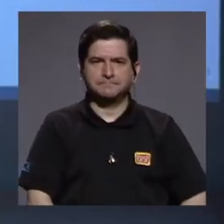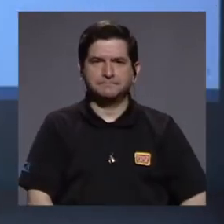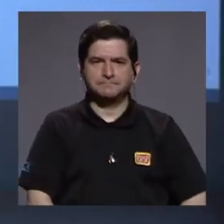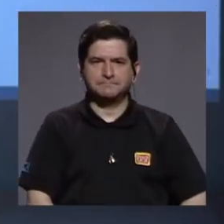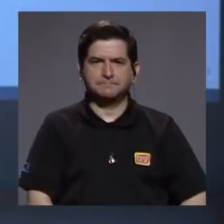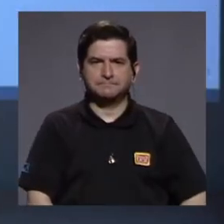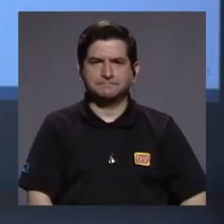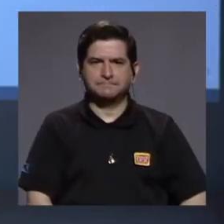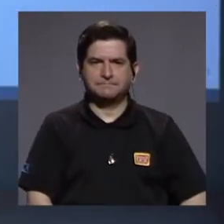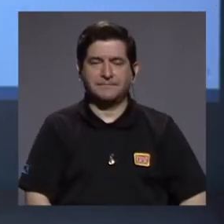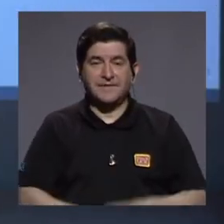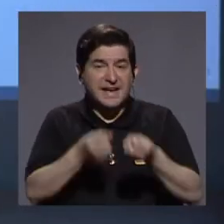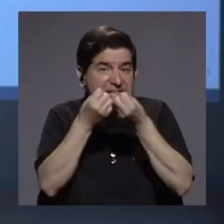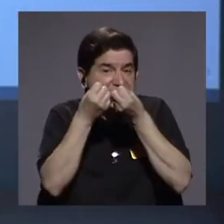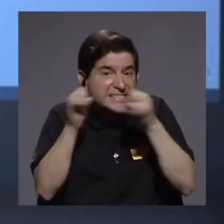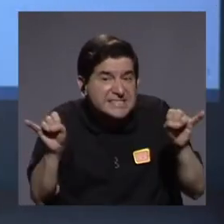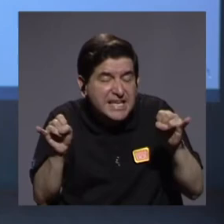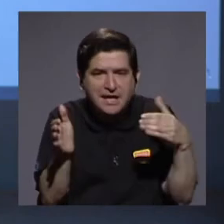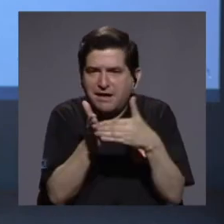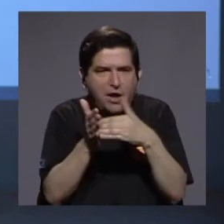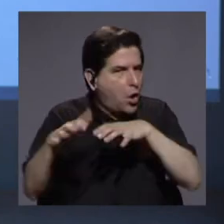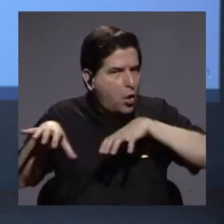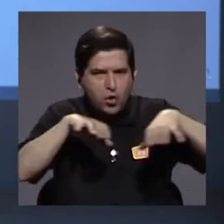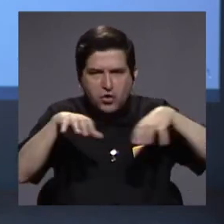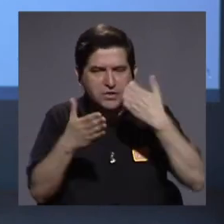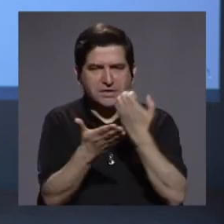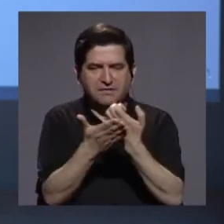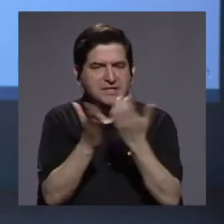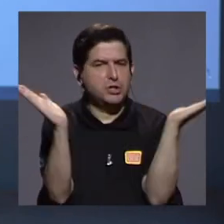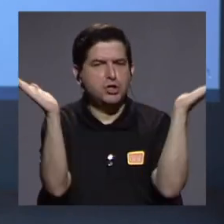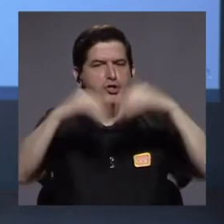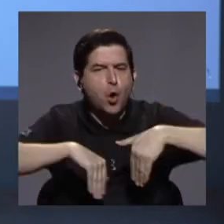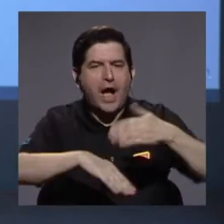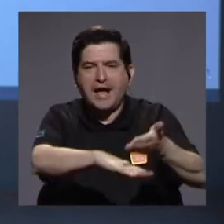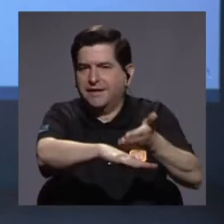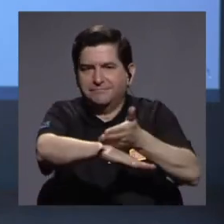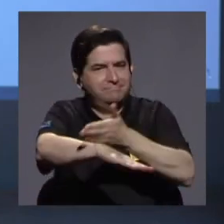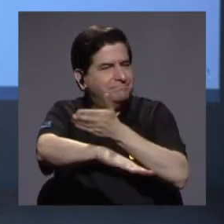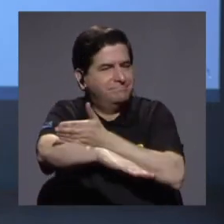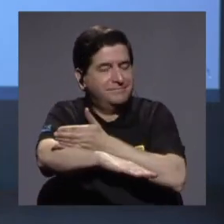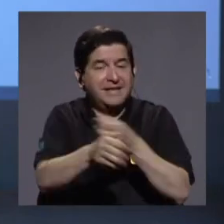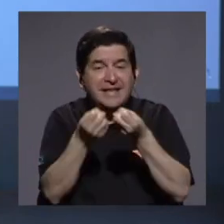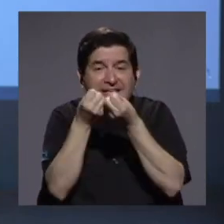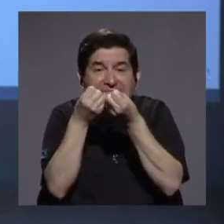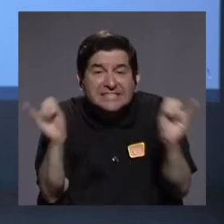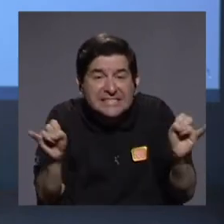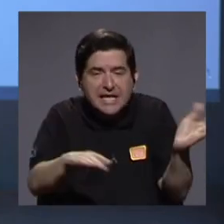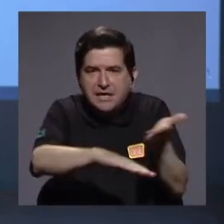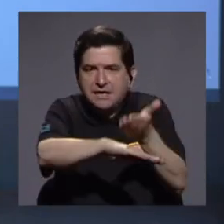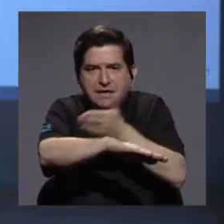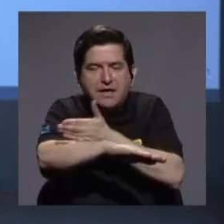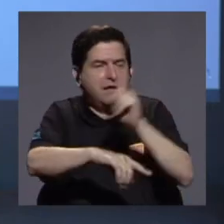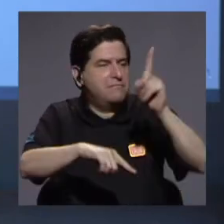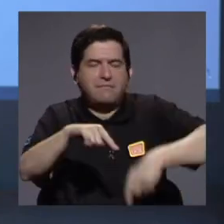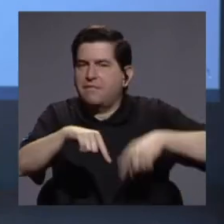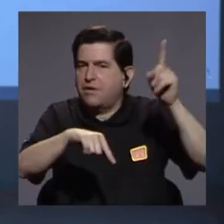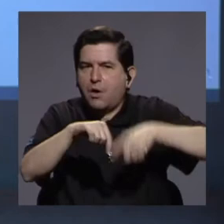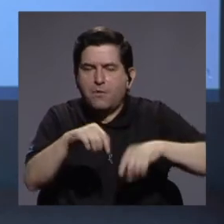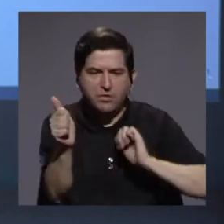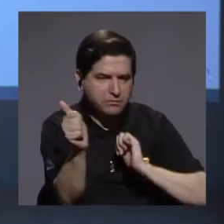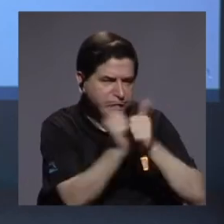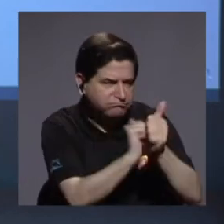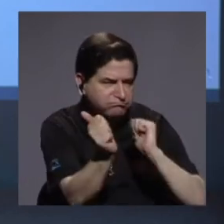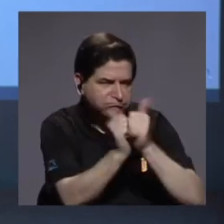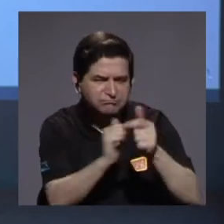sin reactivación económica no habría crecimiento y sin crecimiento no lograríamos superar